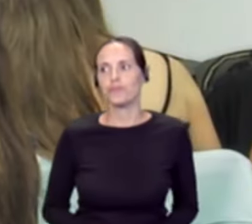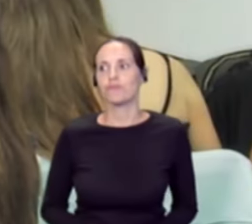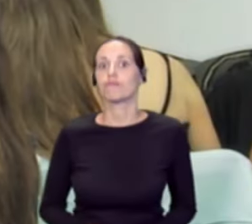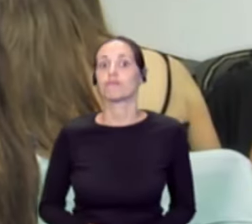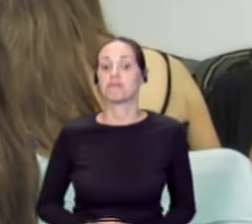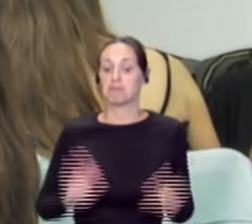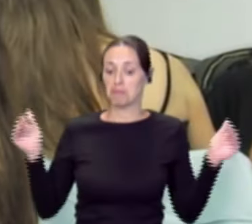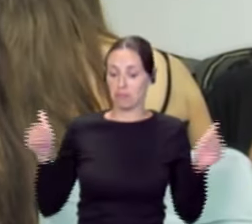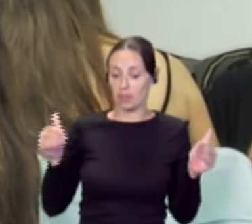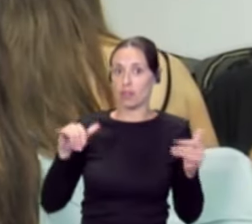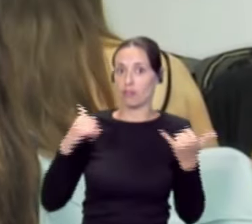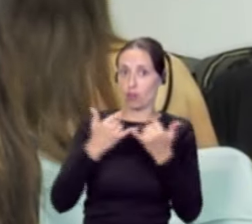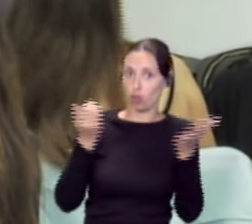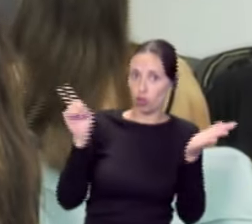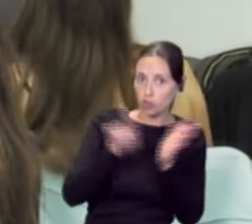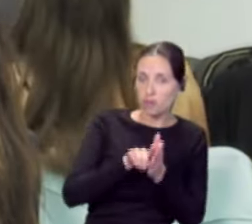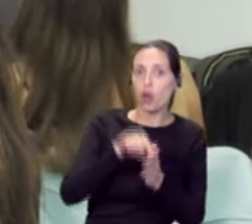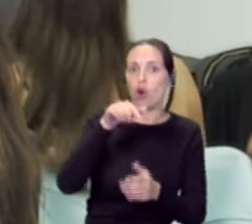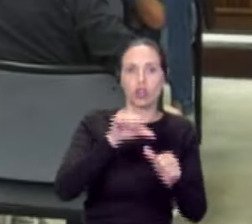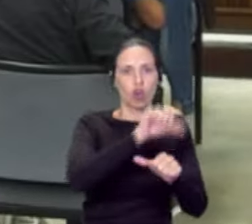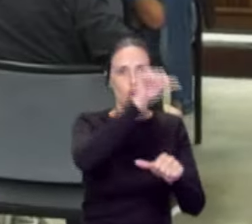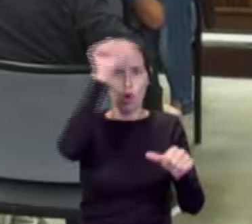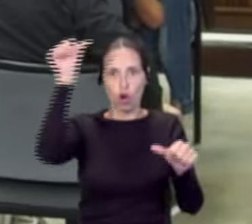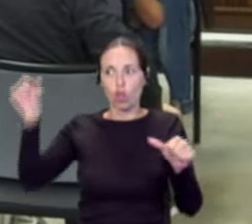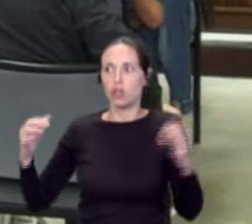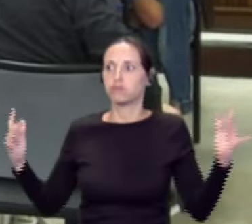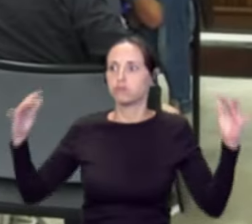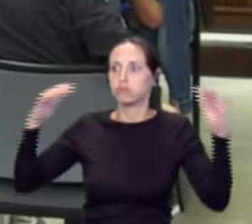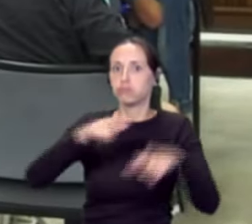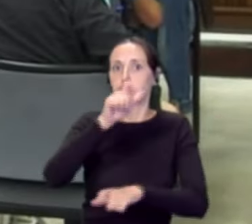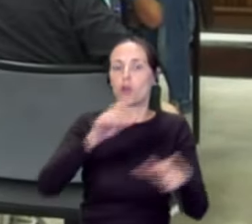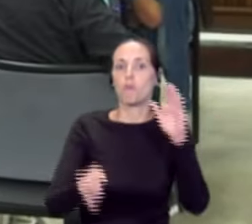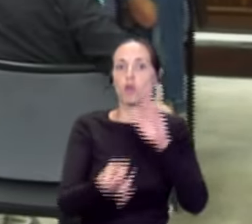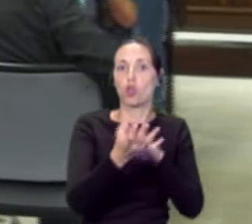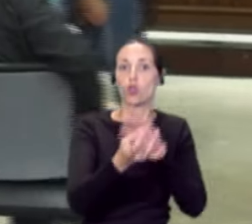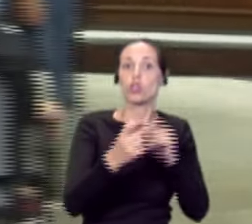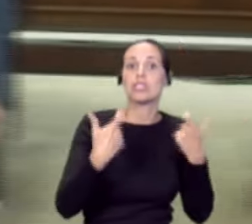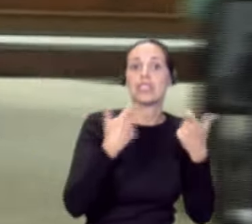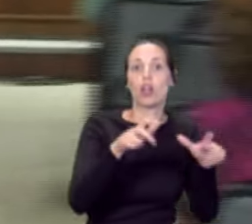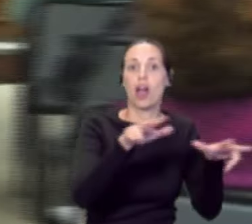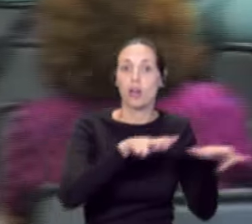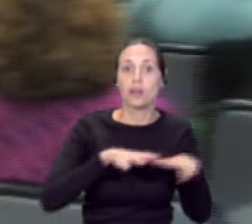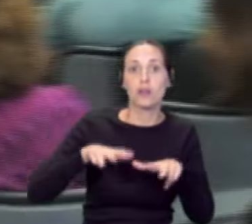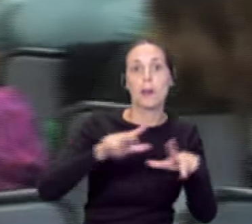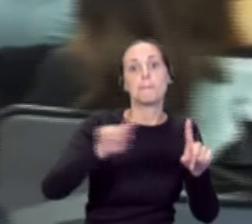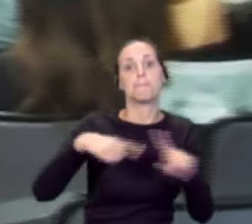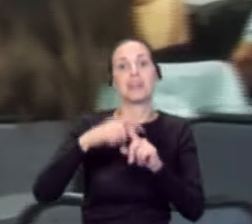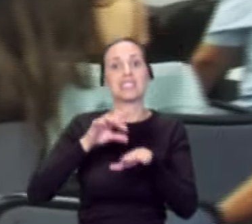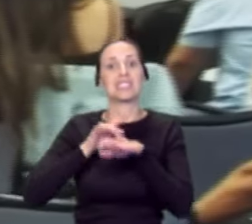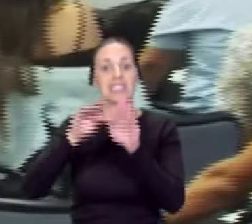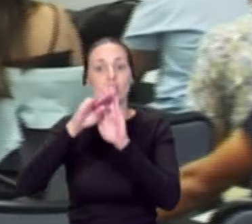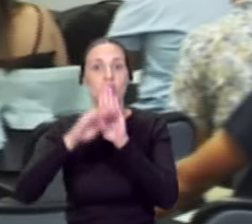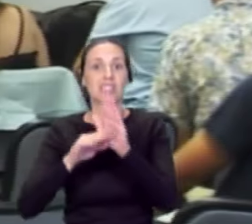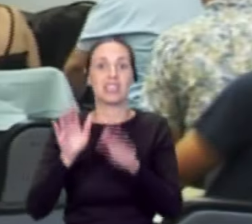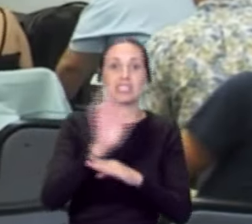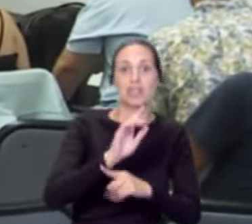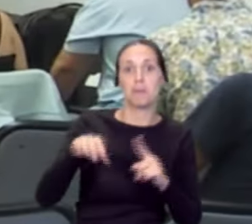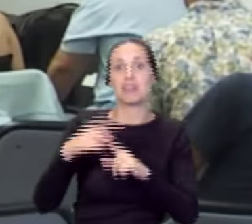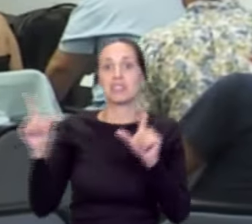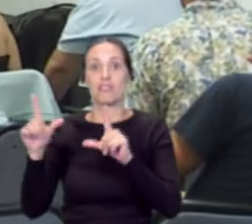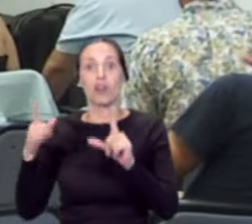Tenerife, hoy durante todo el día tendrá lugar un encuentro entre productoras del sector audiovisual y guionistas de cine y televisión para